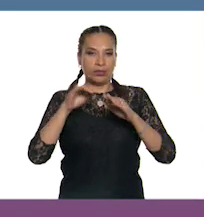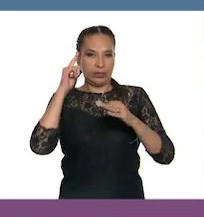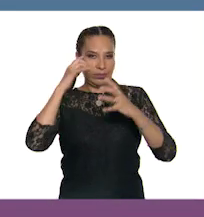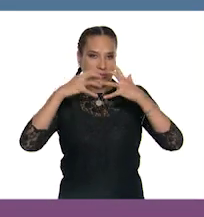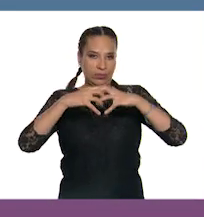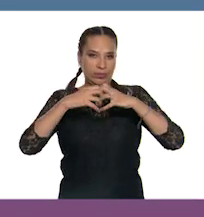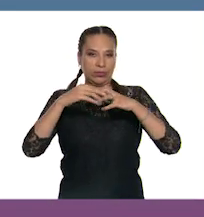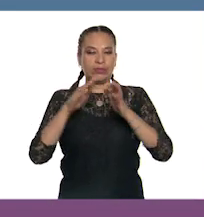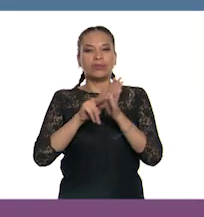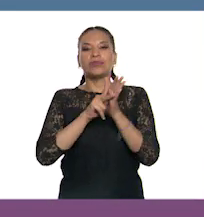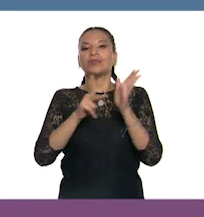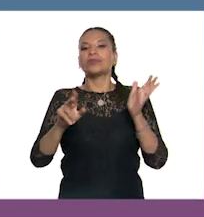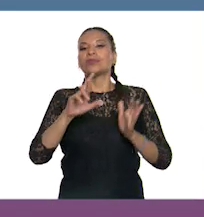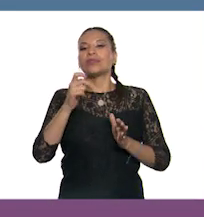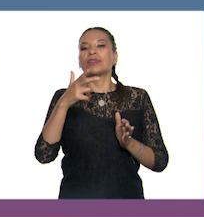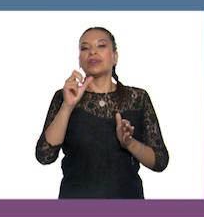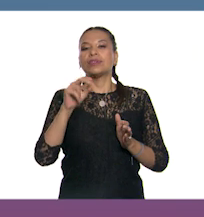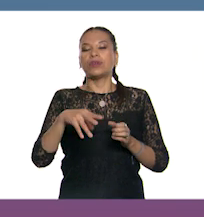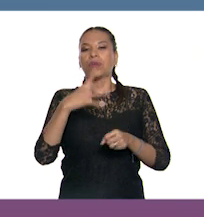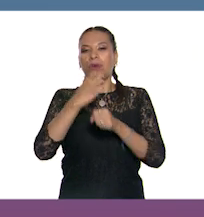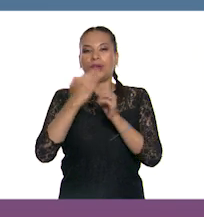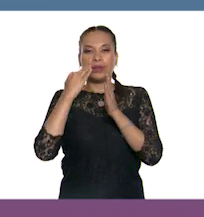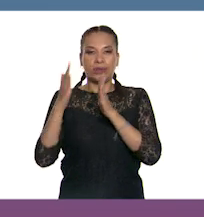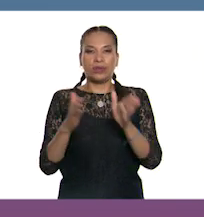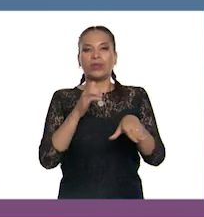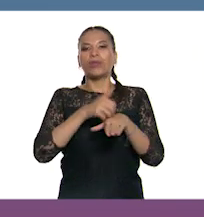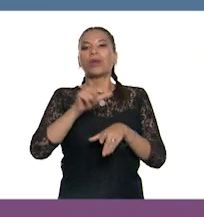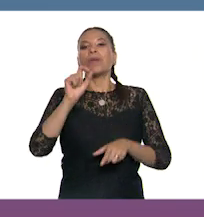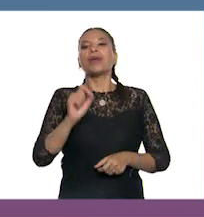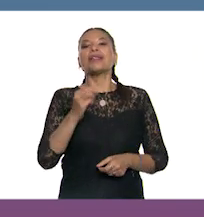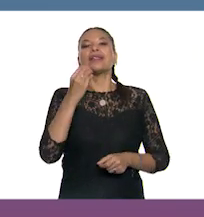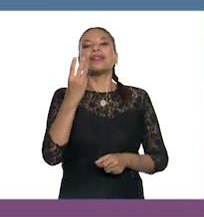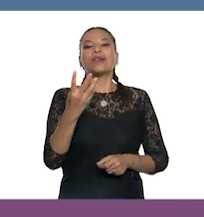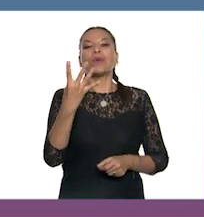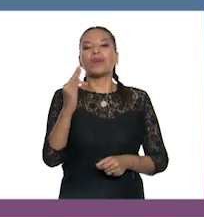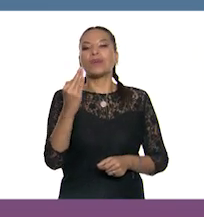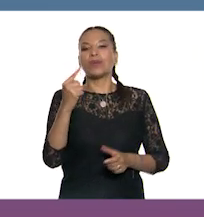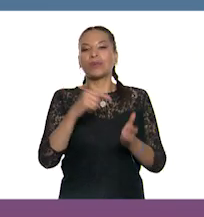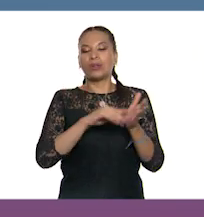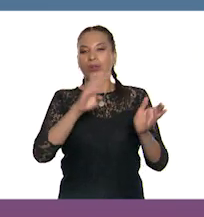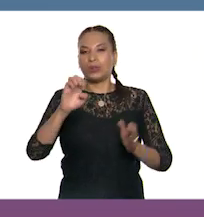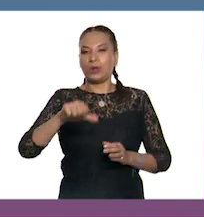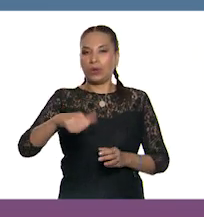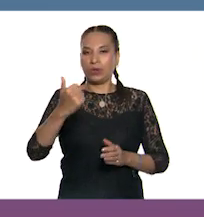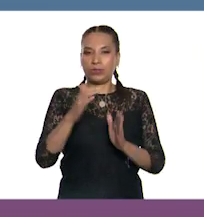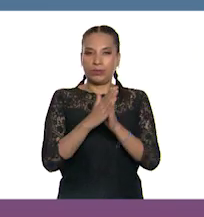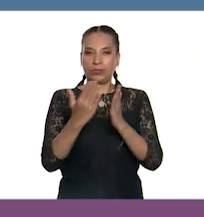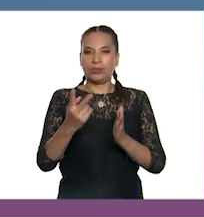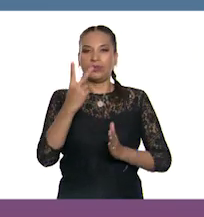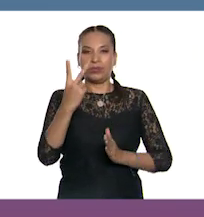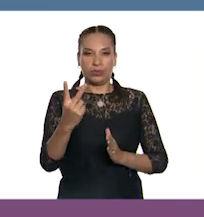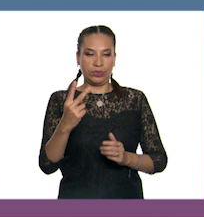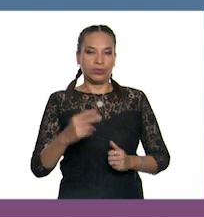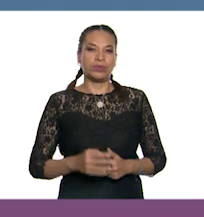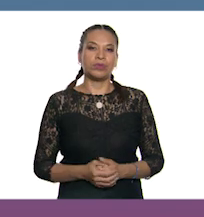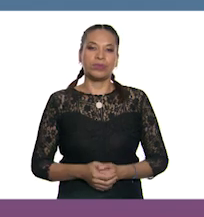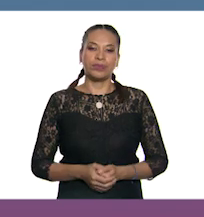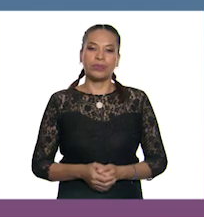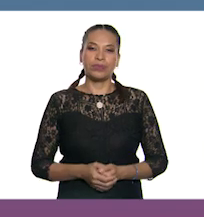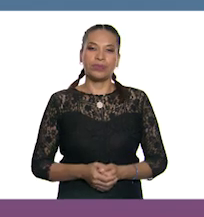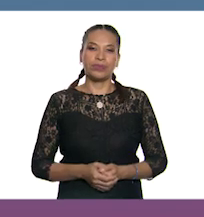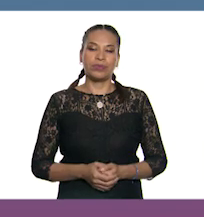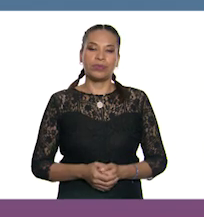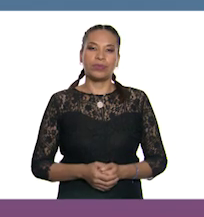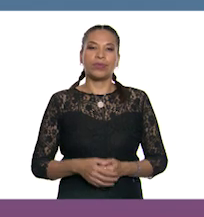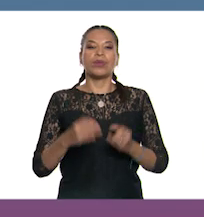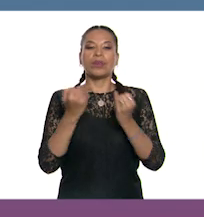trabaja, en el periódico Regeneración, Cuarta Época, número 23, 4 de febrero de 1911, página 2.